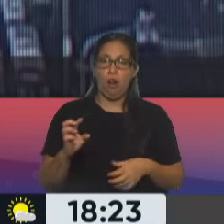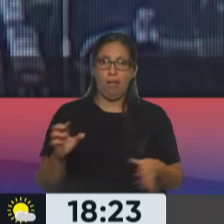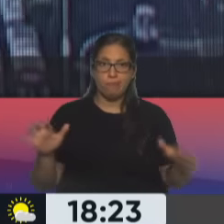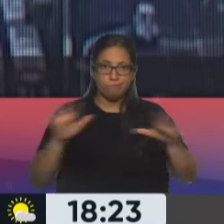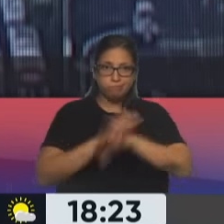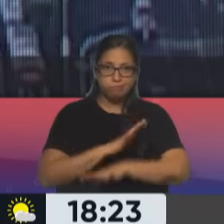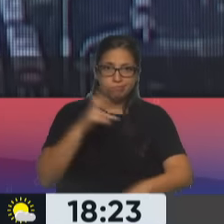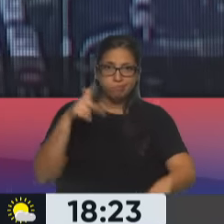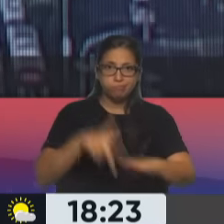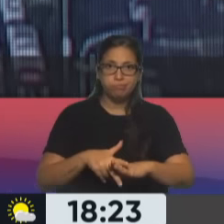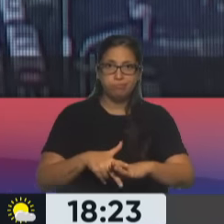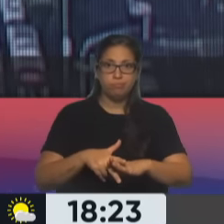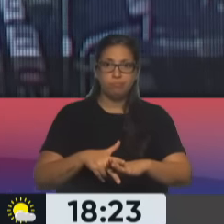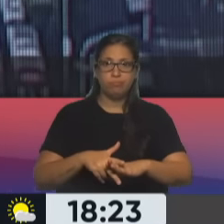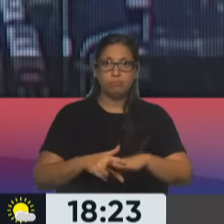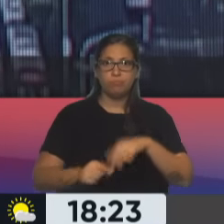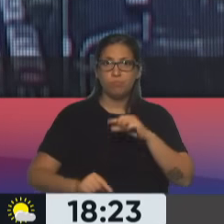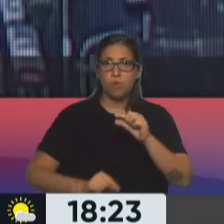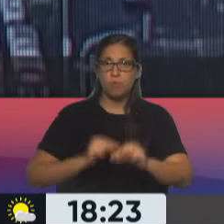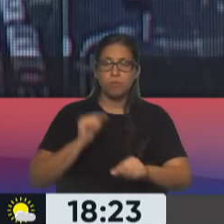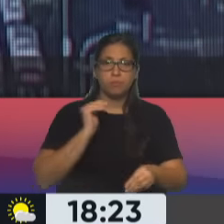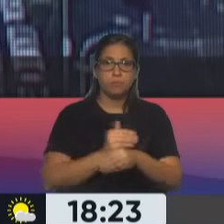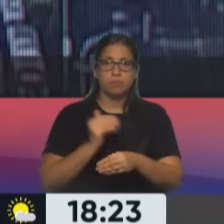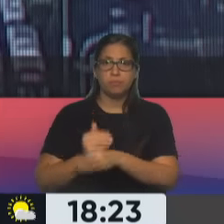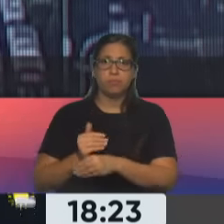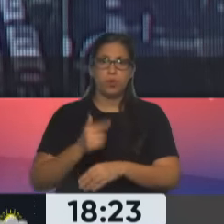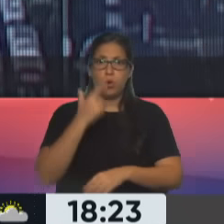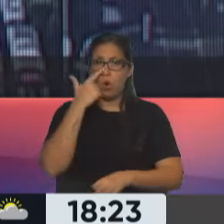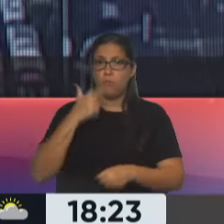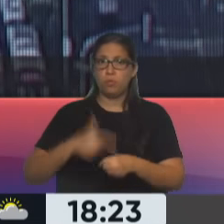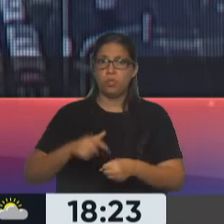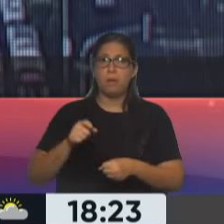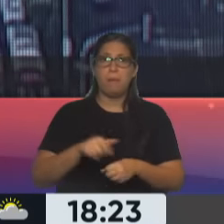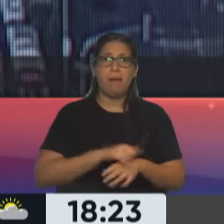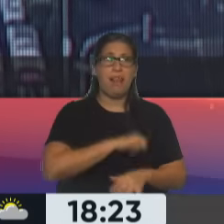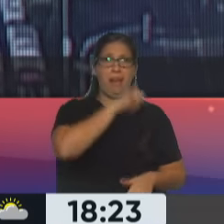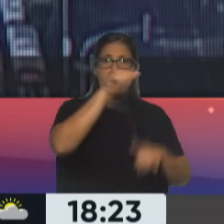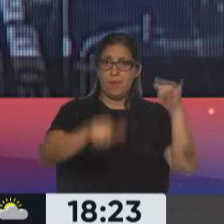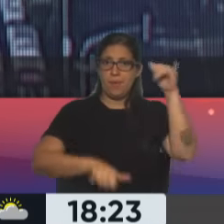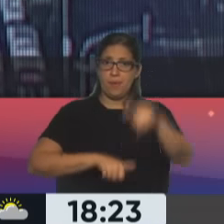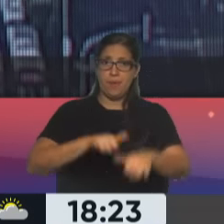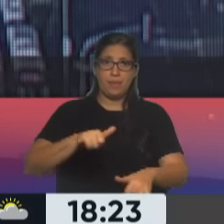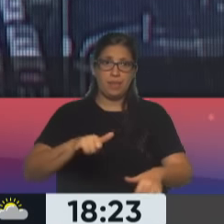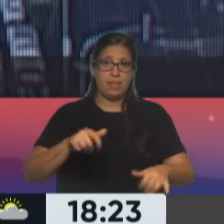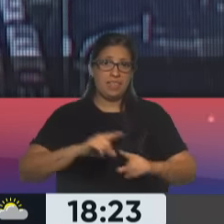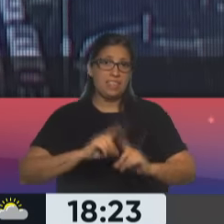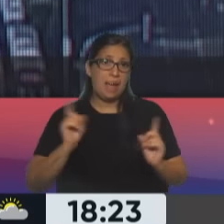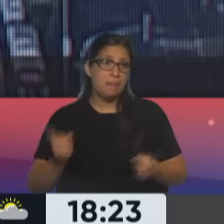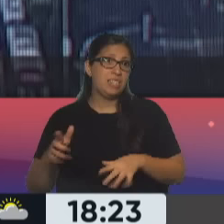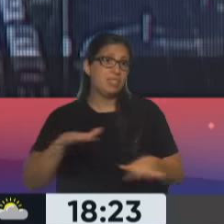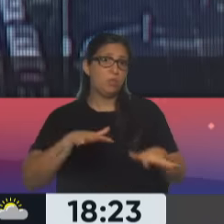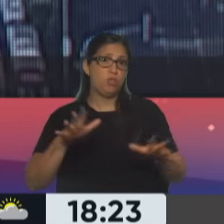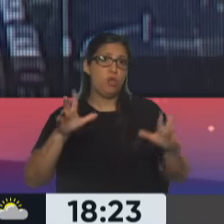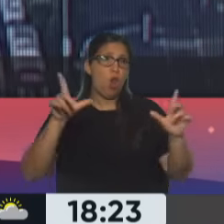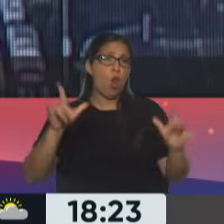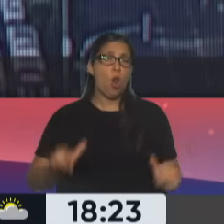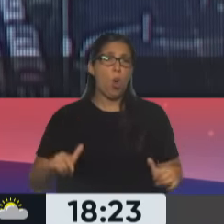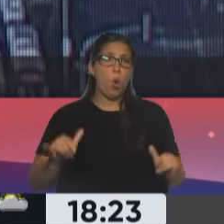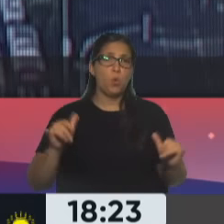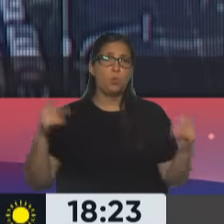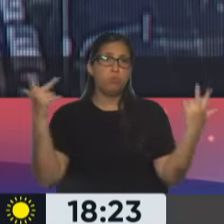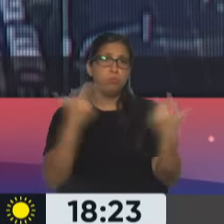de a poco se empieza a cerrar. No solamente porque no tienen combustible para las aeronaves, sino también porque justamente toda esta situación también afecta a